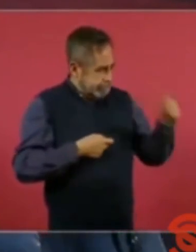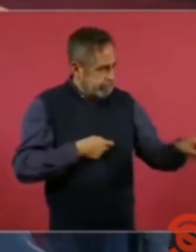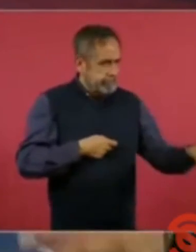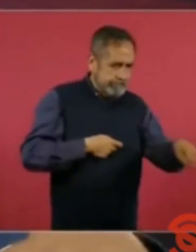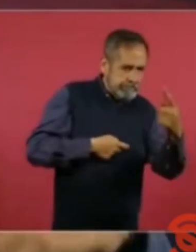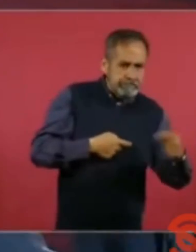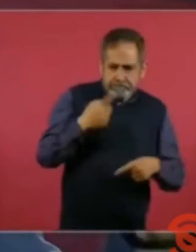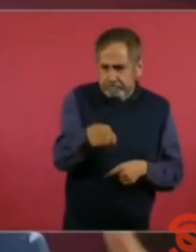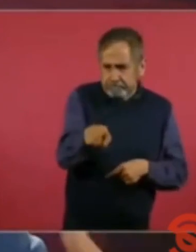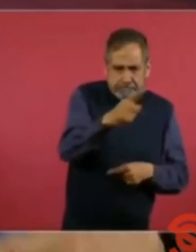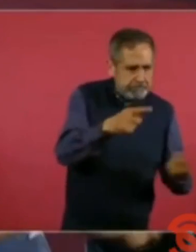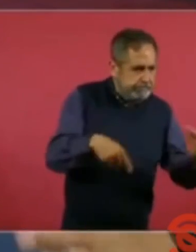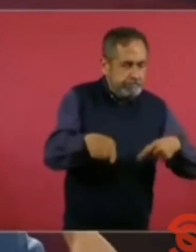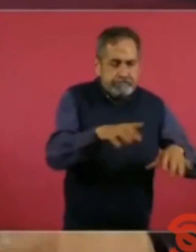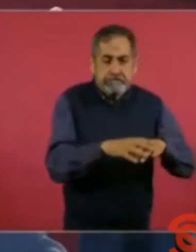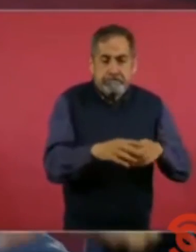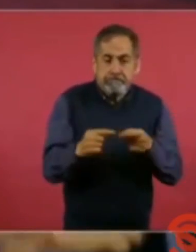jueces,